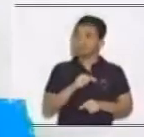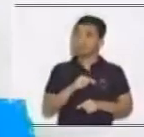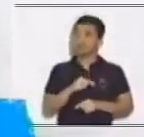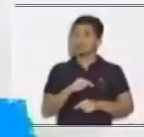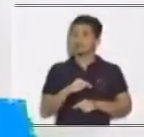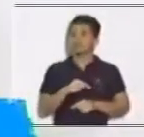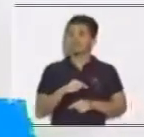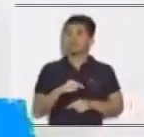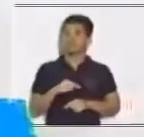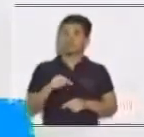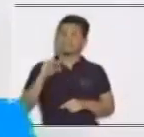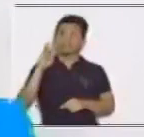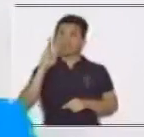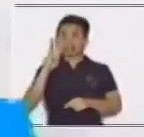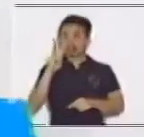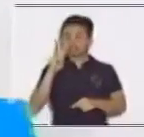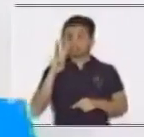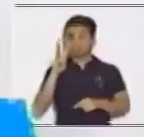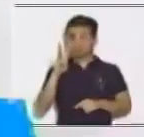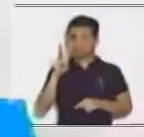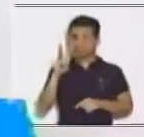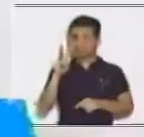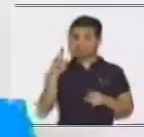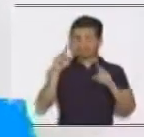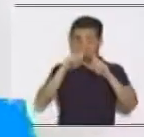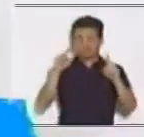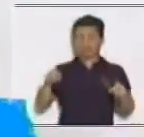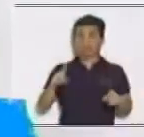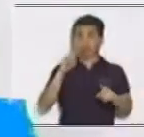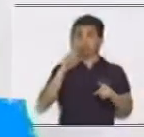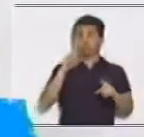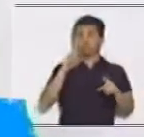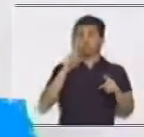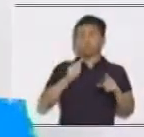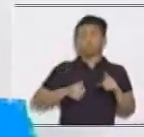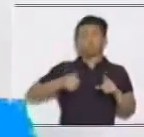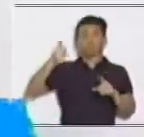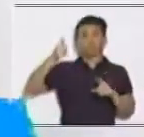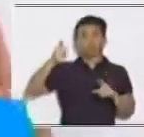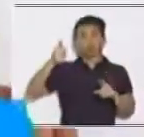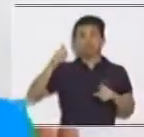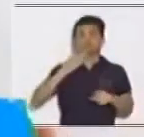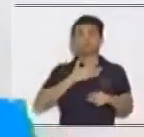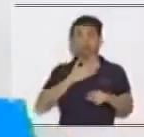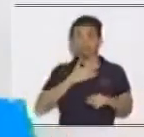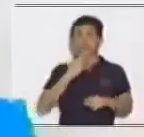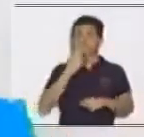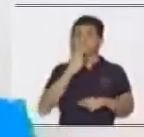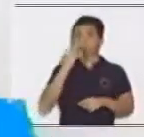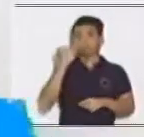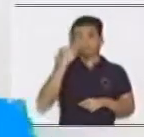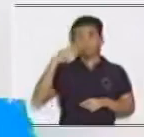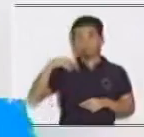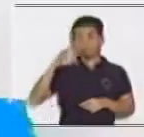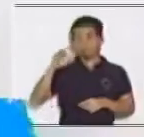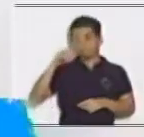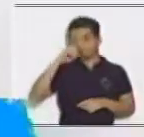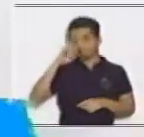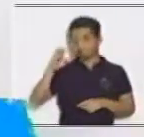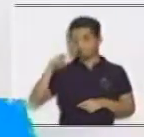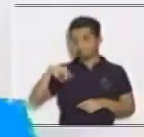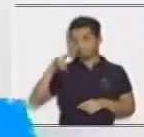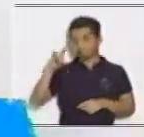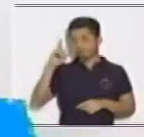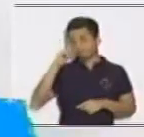tipo, hay uno que es el mayor. A ese se le llama hipotenusa. Es la suma de los otros dos, ¿sí?